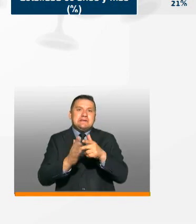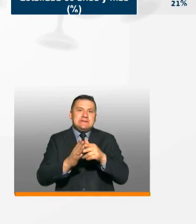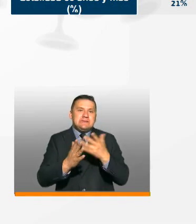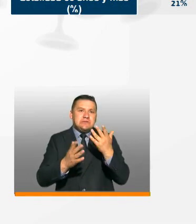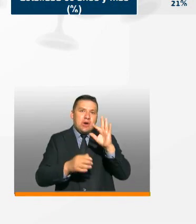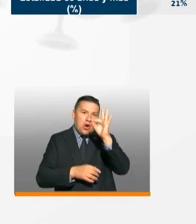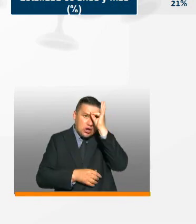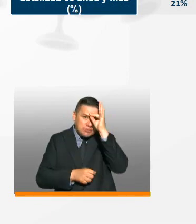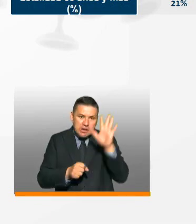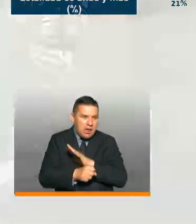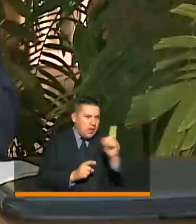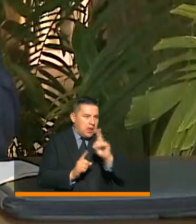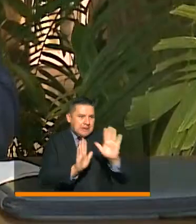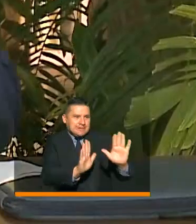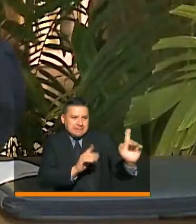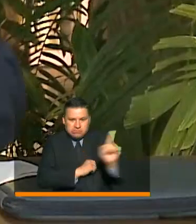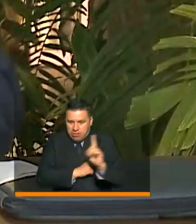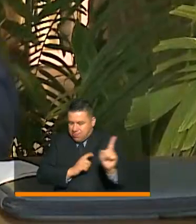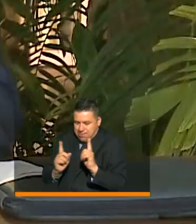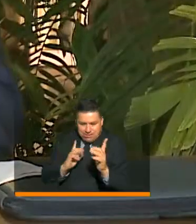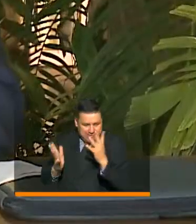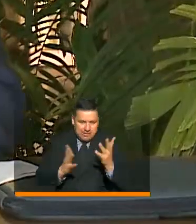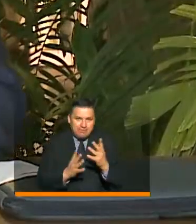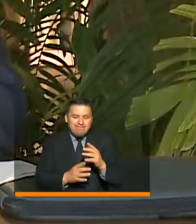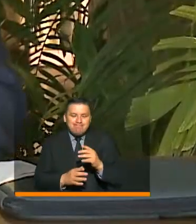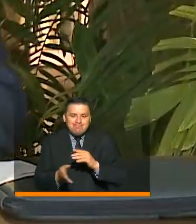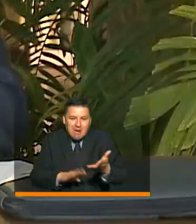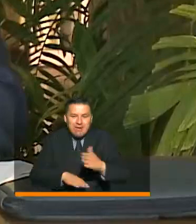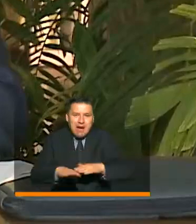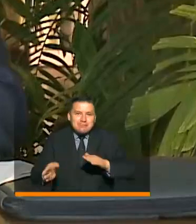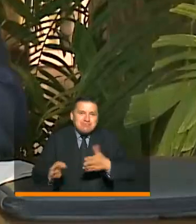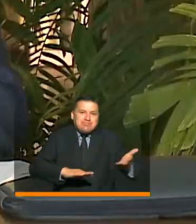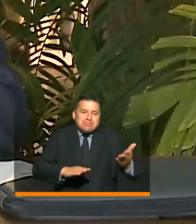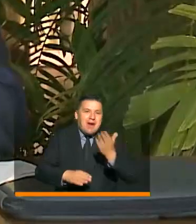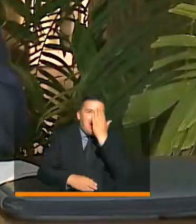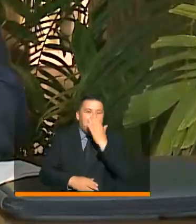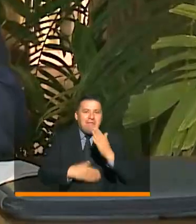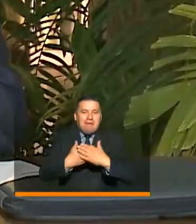congestión en unidades de cuidado intensivo y desafortunadamente pérdida de vida. La siguiente.